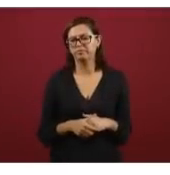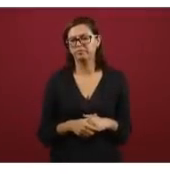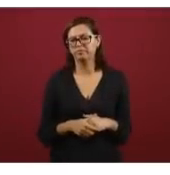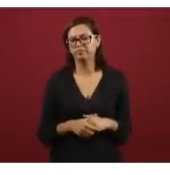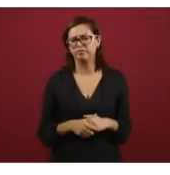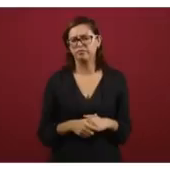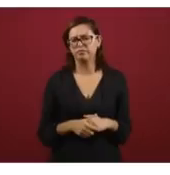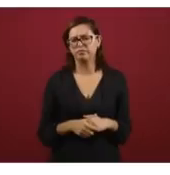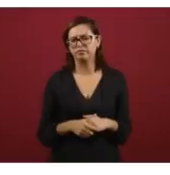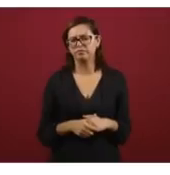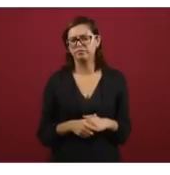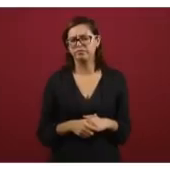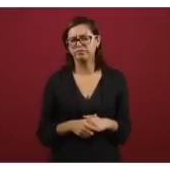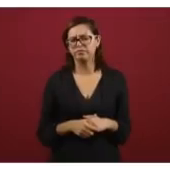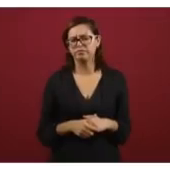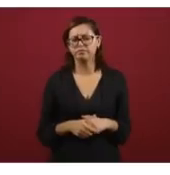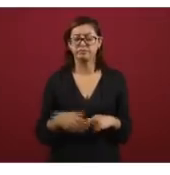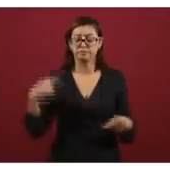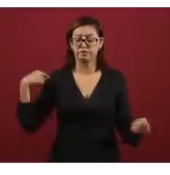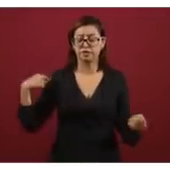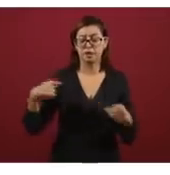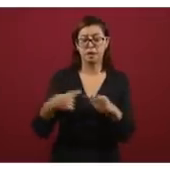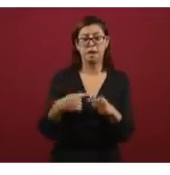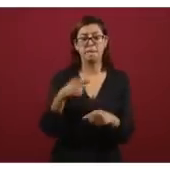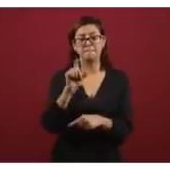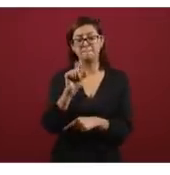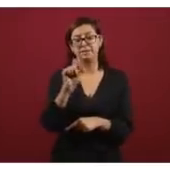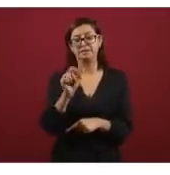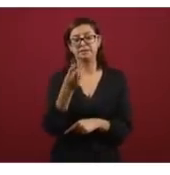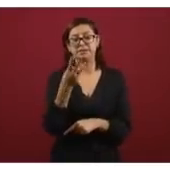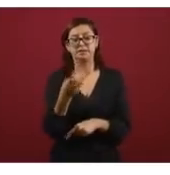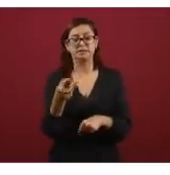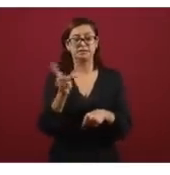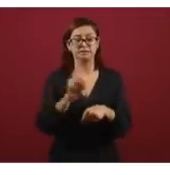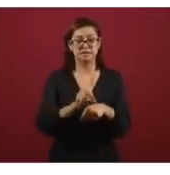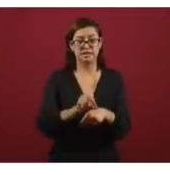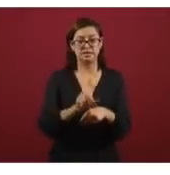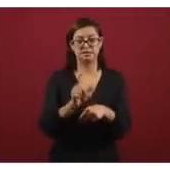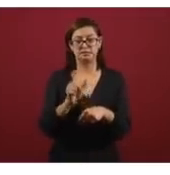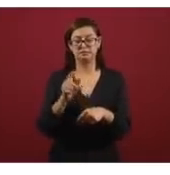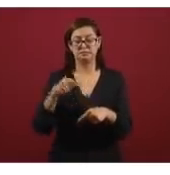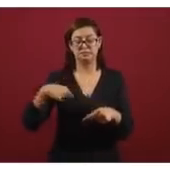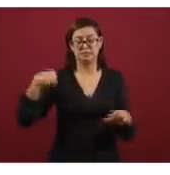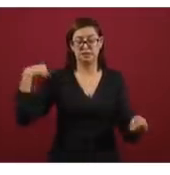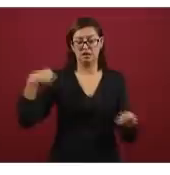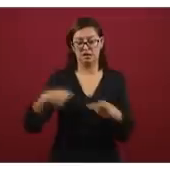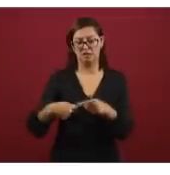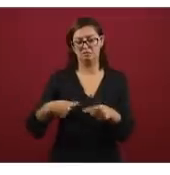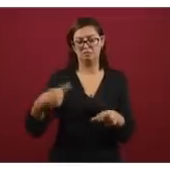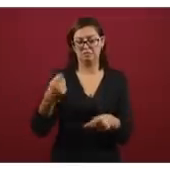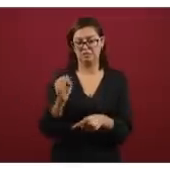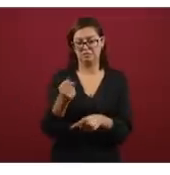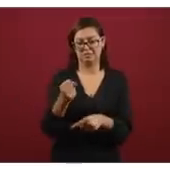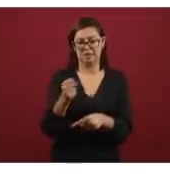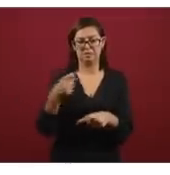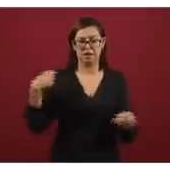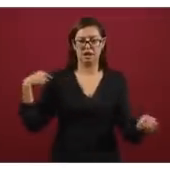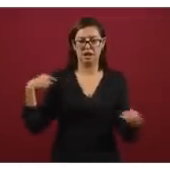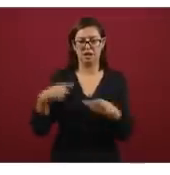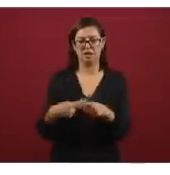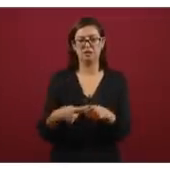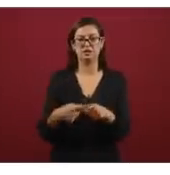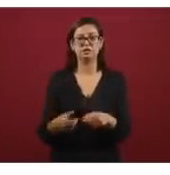en promedio, en estos 24 días de septiembre, ya andamos en el orden de